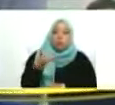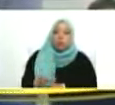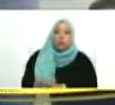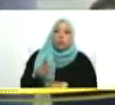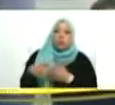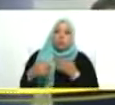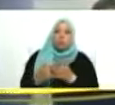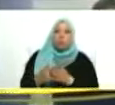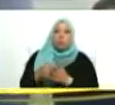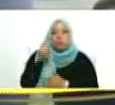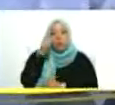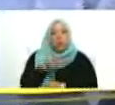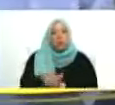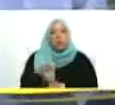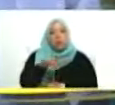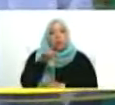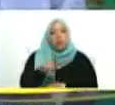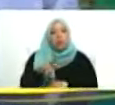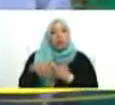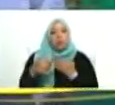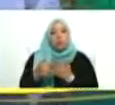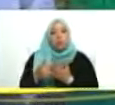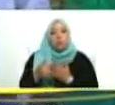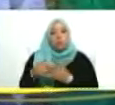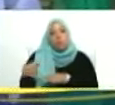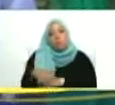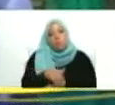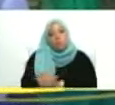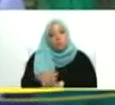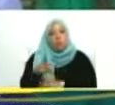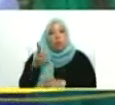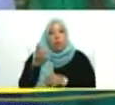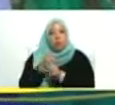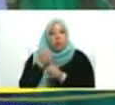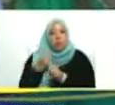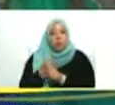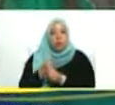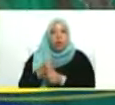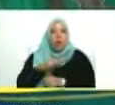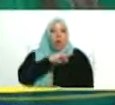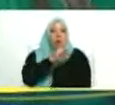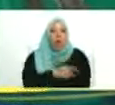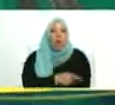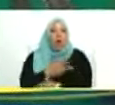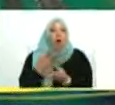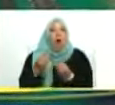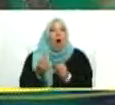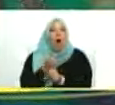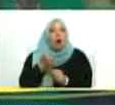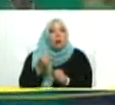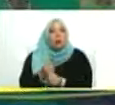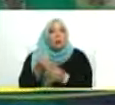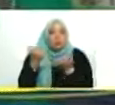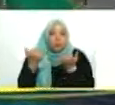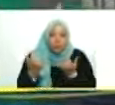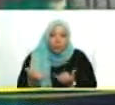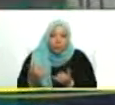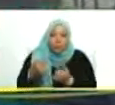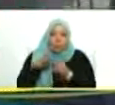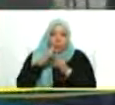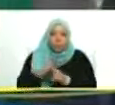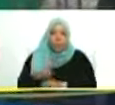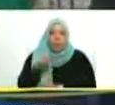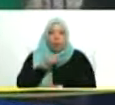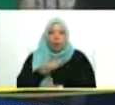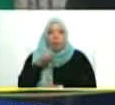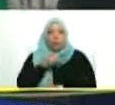Allá también llegaban las cartas de muchos de ustedes y la fuerza de muchos de ustedes. Así que él resistió con